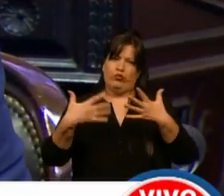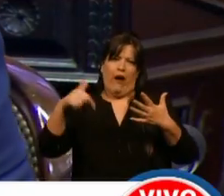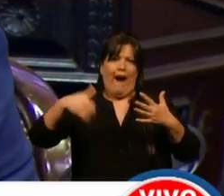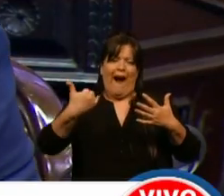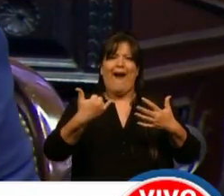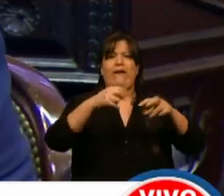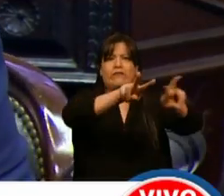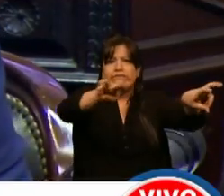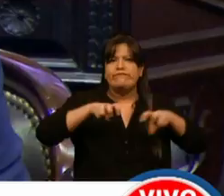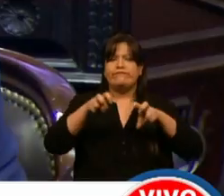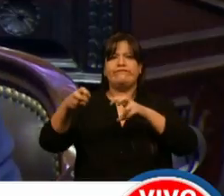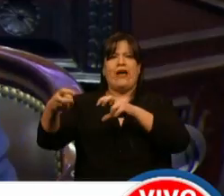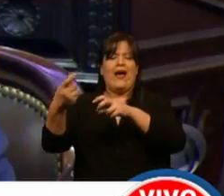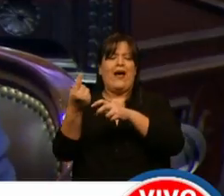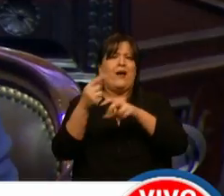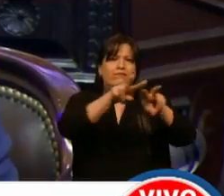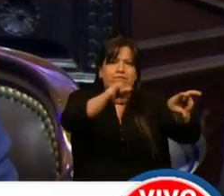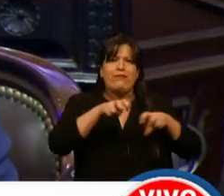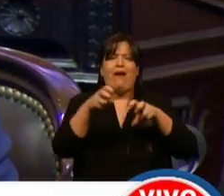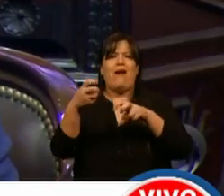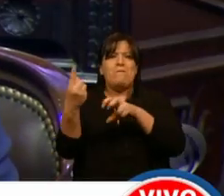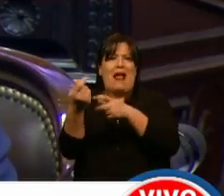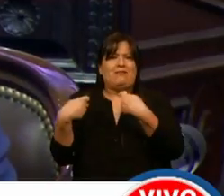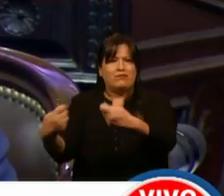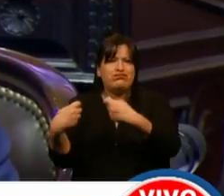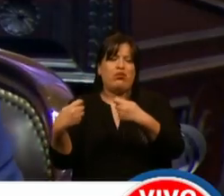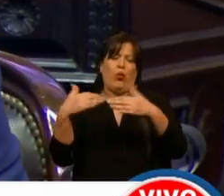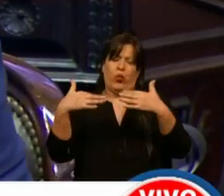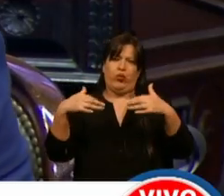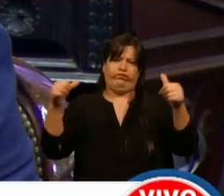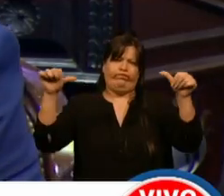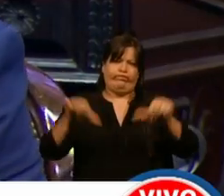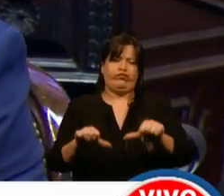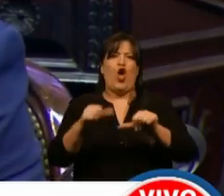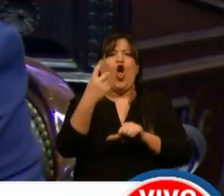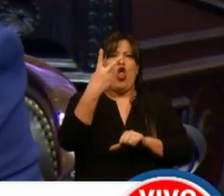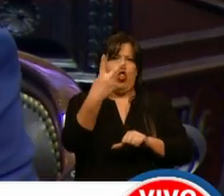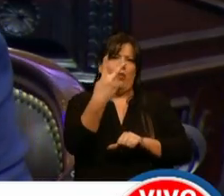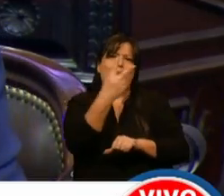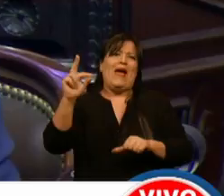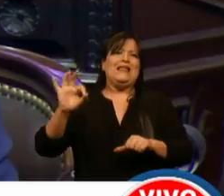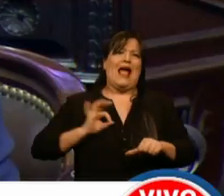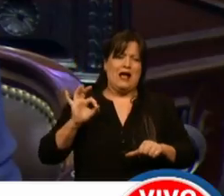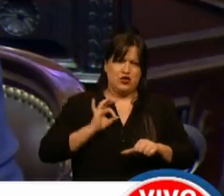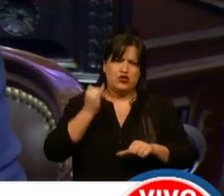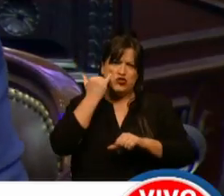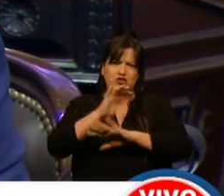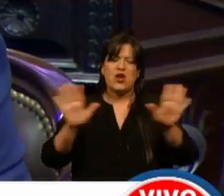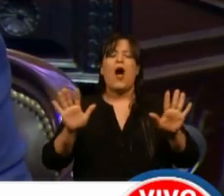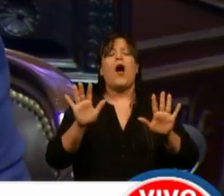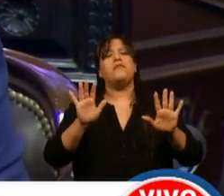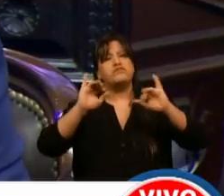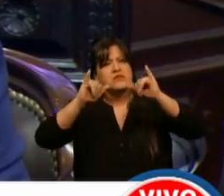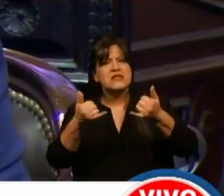en esta materia los argentinos estamos hablando de casi 2 décadas más allá presidente de la